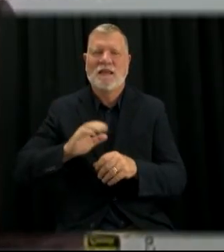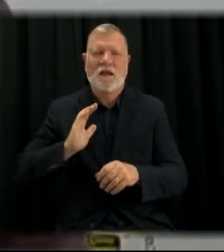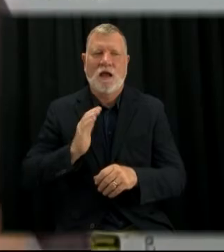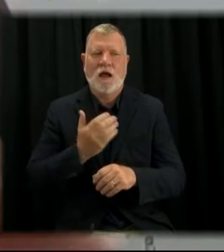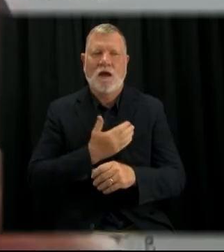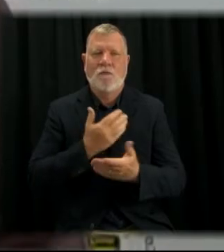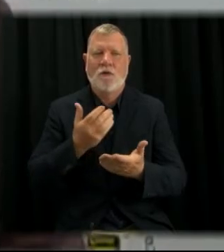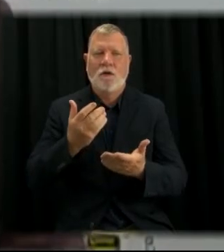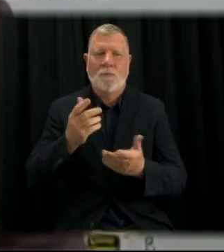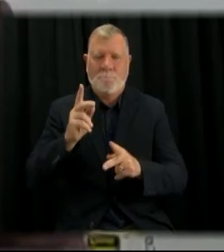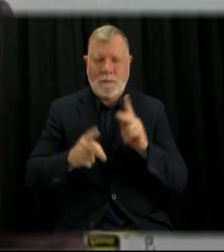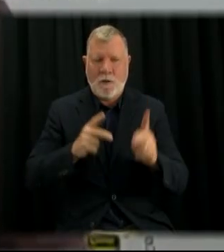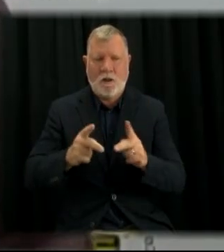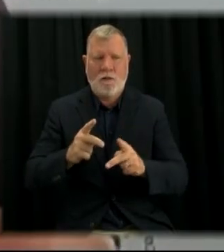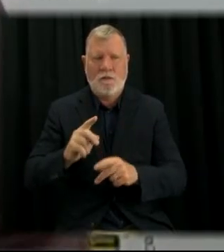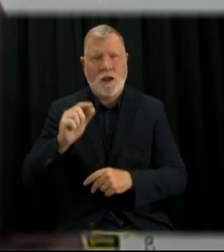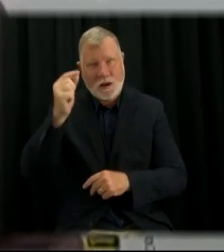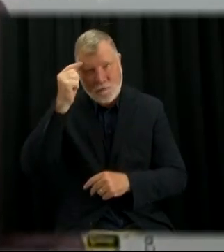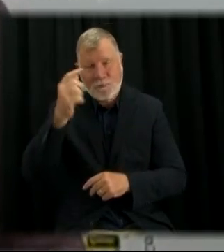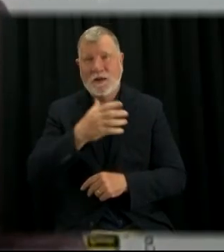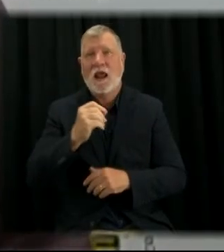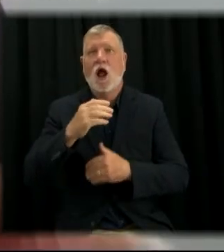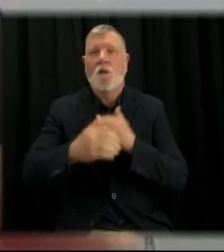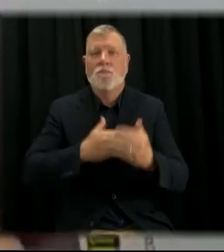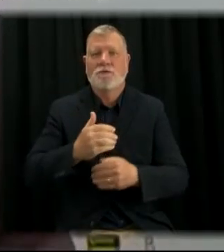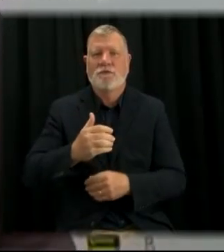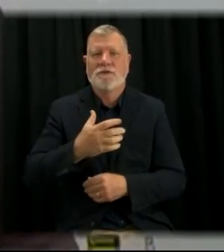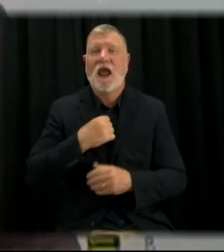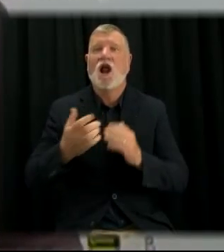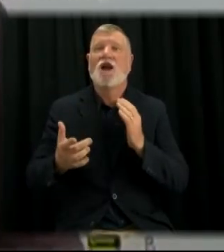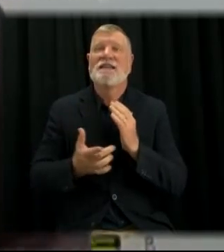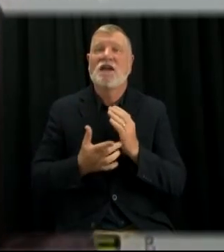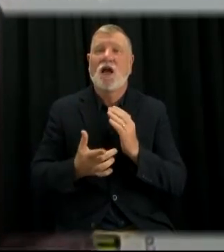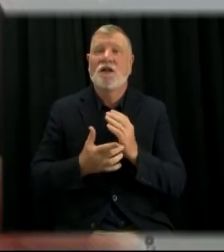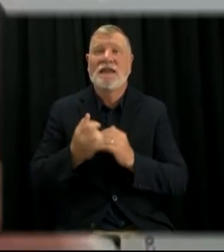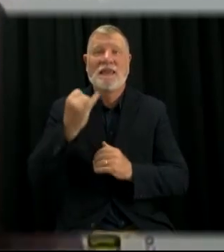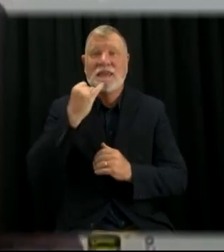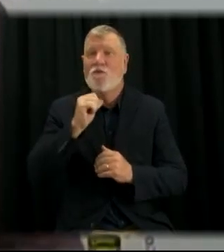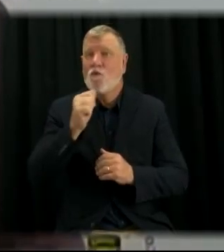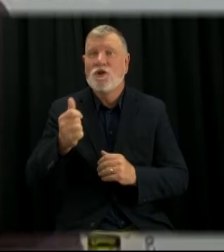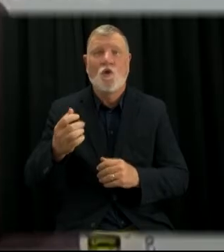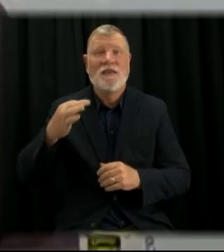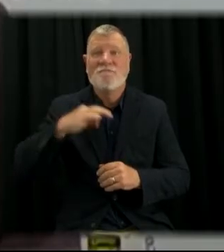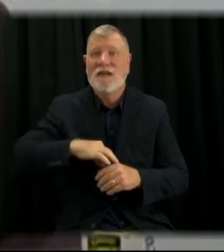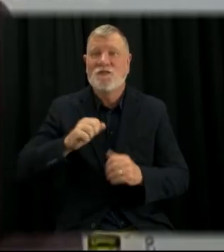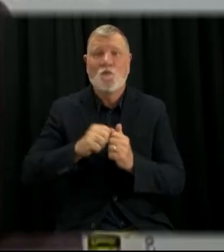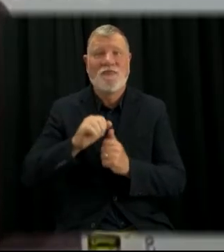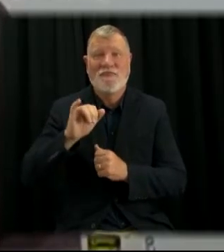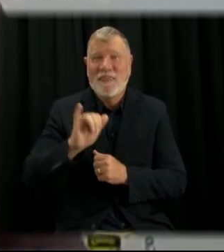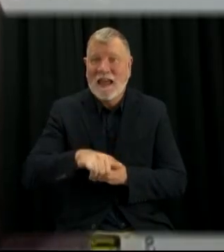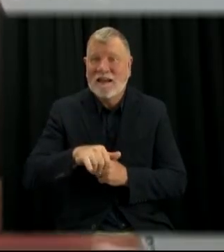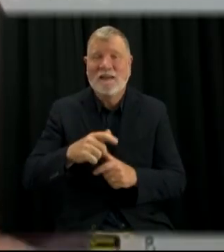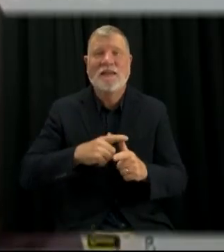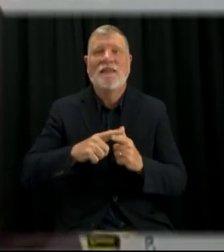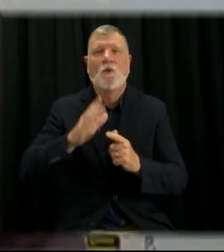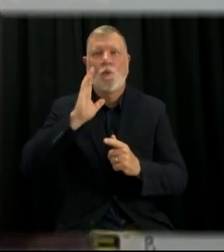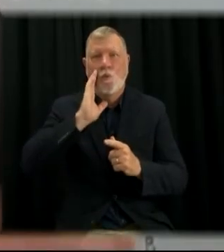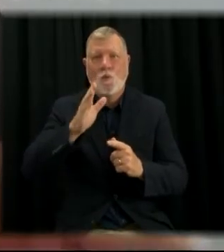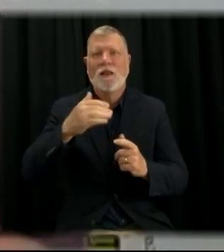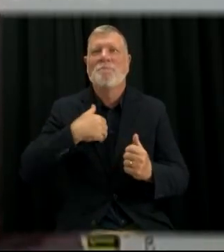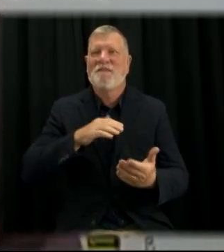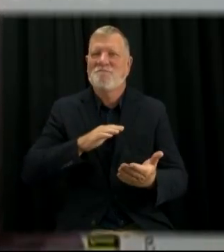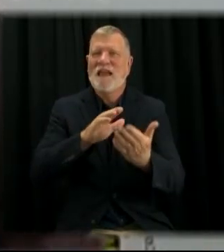nuestro gobierno, necesitamos invertir en nuestro pueblo, en nuestros procesos y en nuestra tecnología. Si no invertimos en eso, vamos